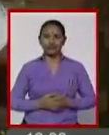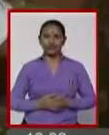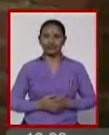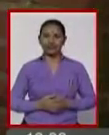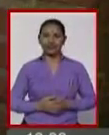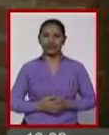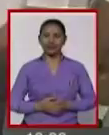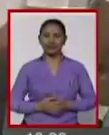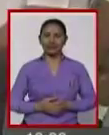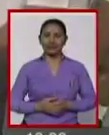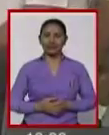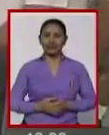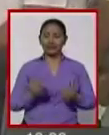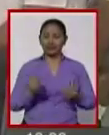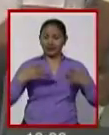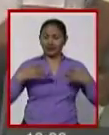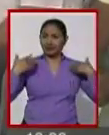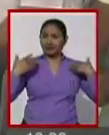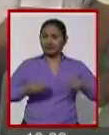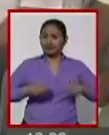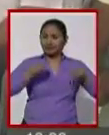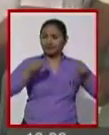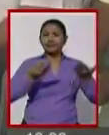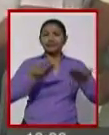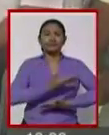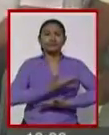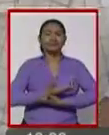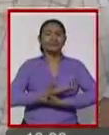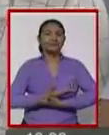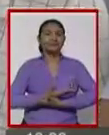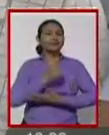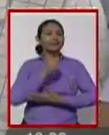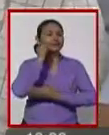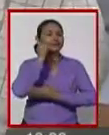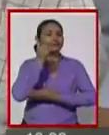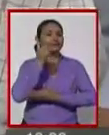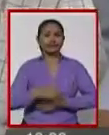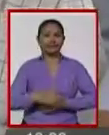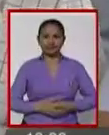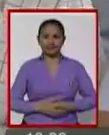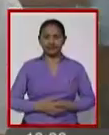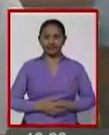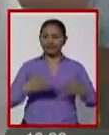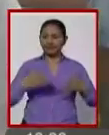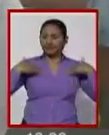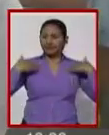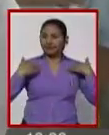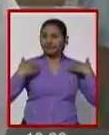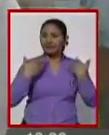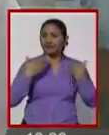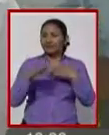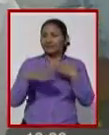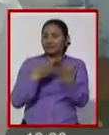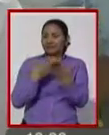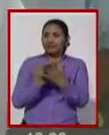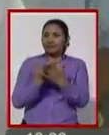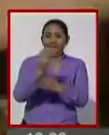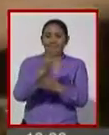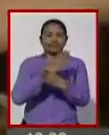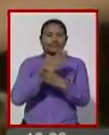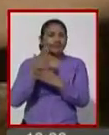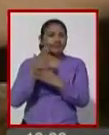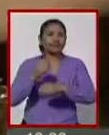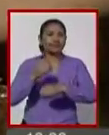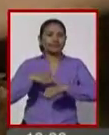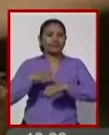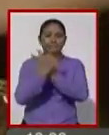La alegría que nos dan los niños día a día, ¿no? A Reneguera, alegría más que todo, ¿no? Poder compartir todo